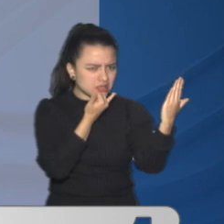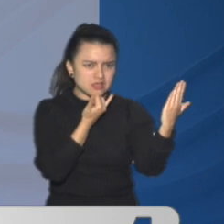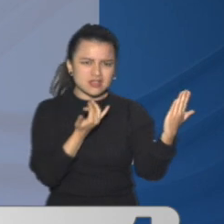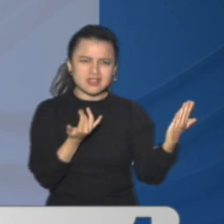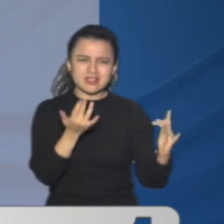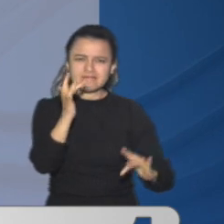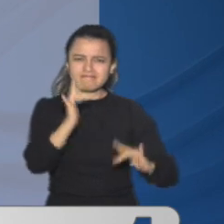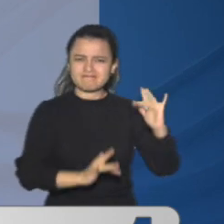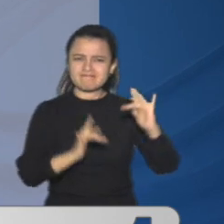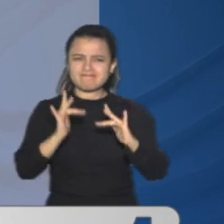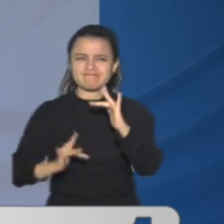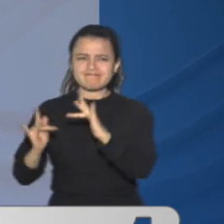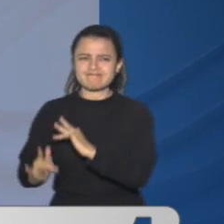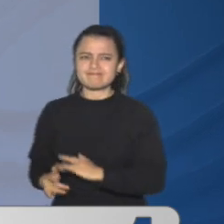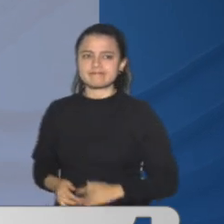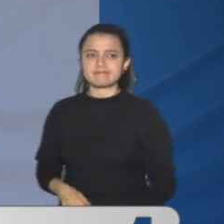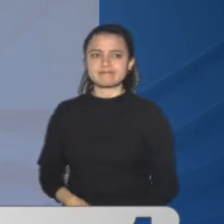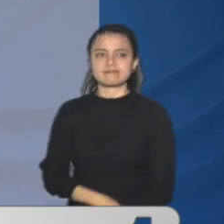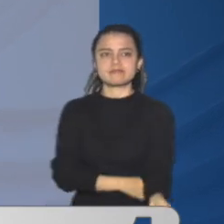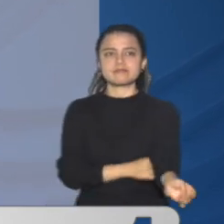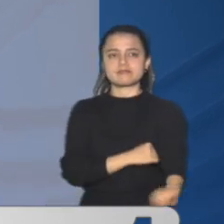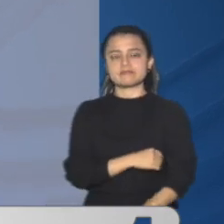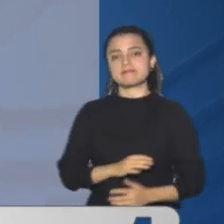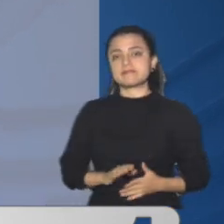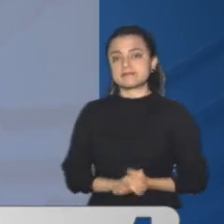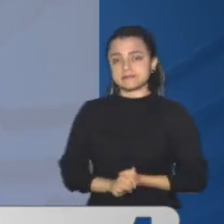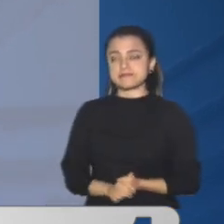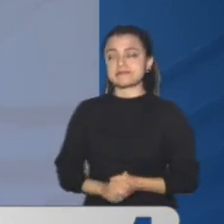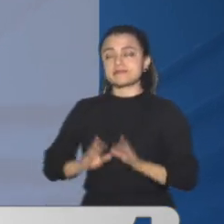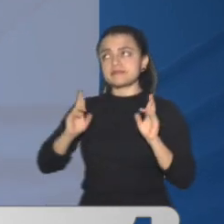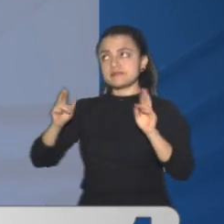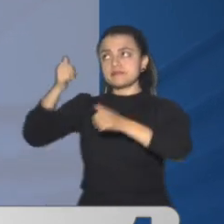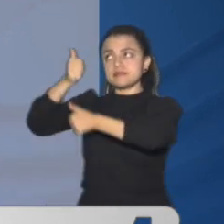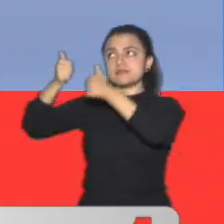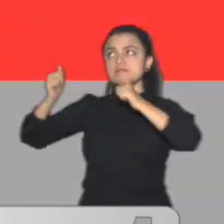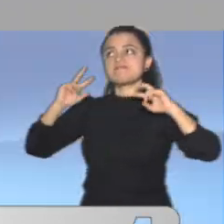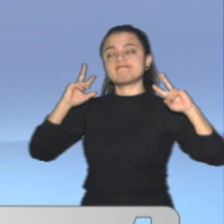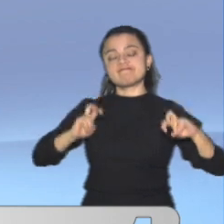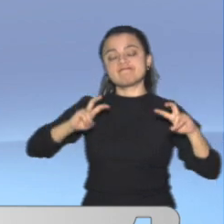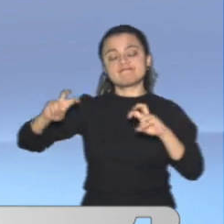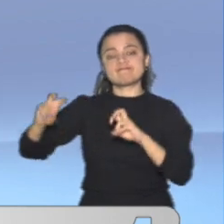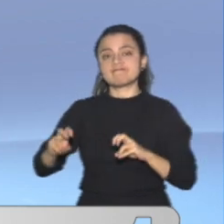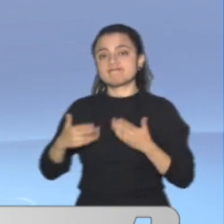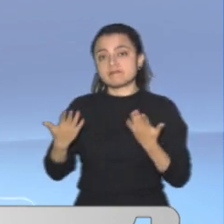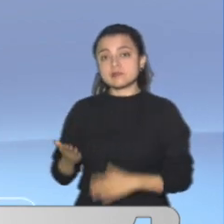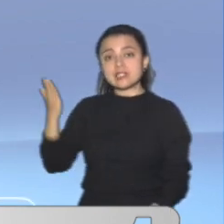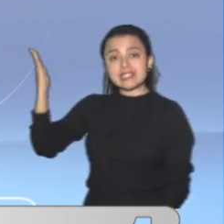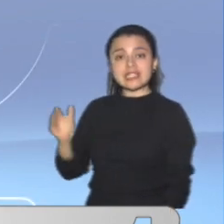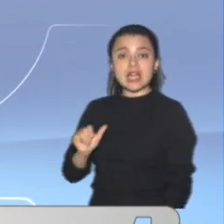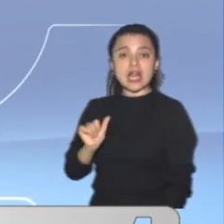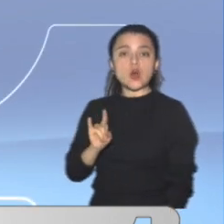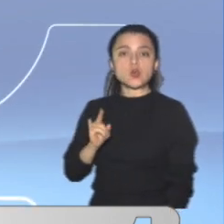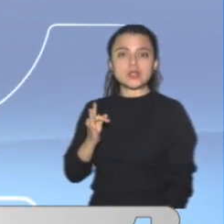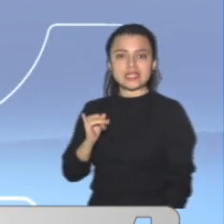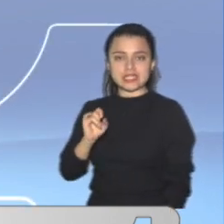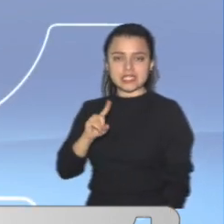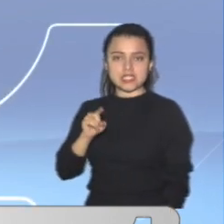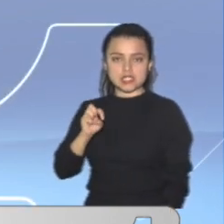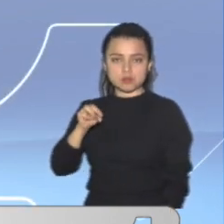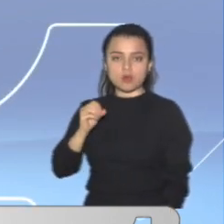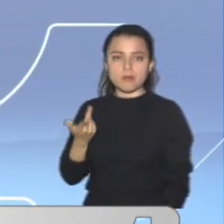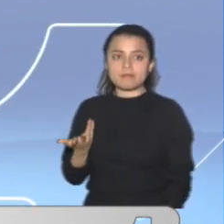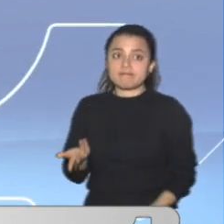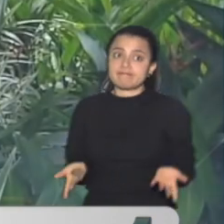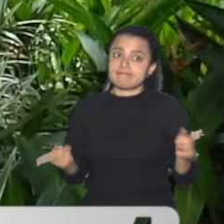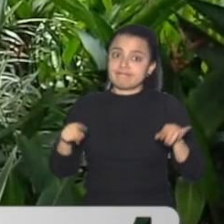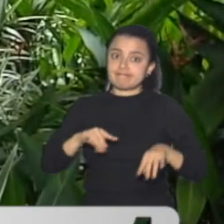se espera que las autoridades adelantan las investigaciones para esclarecer la muerte de la niña quien tenía autismo y si además era víctima de